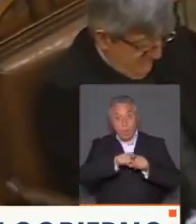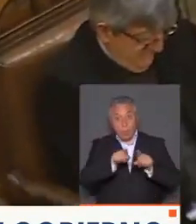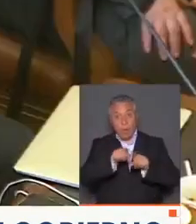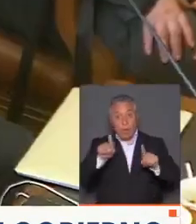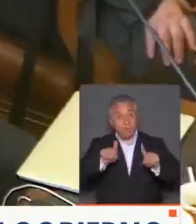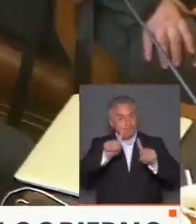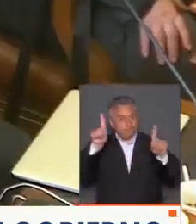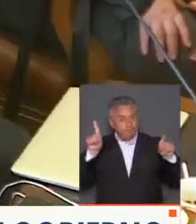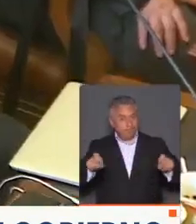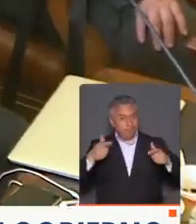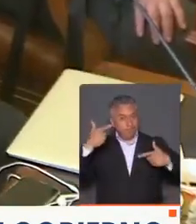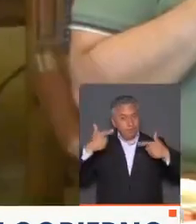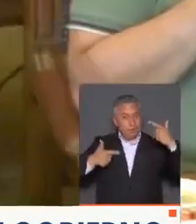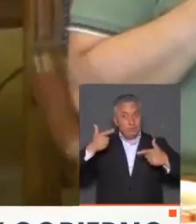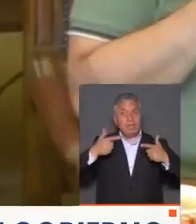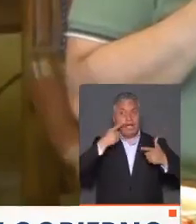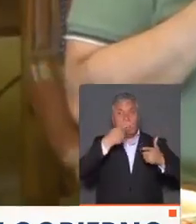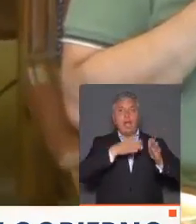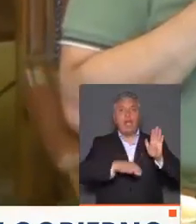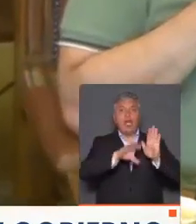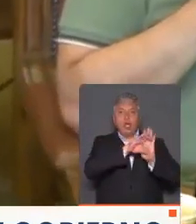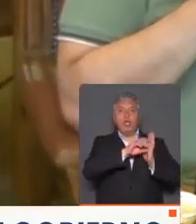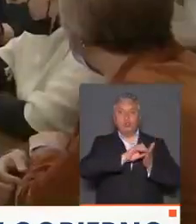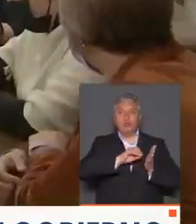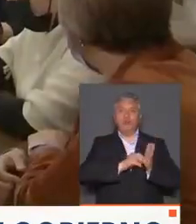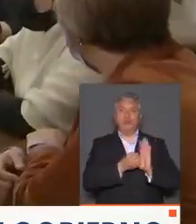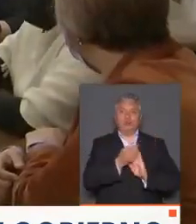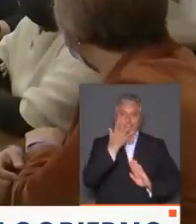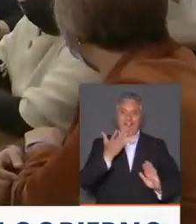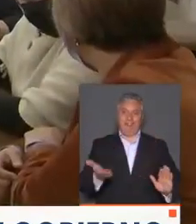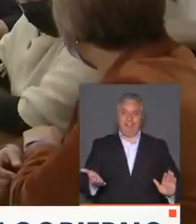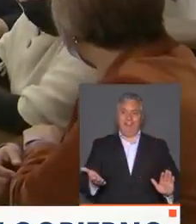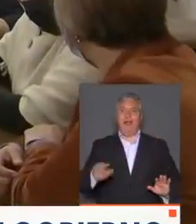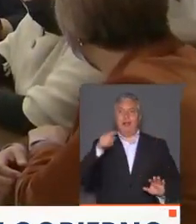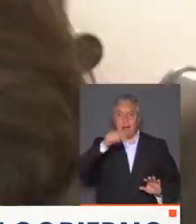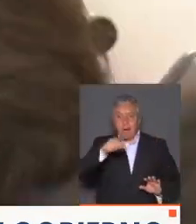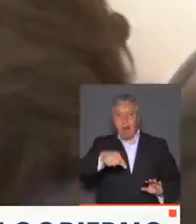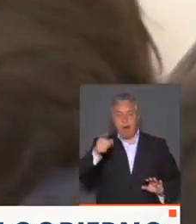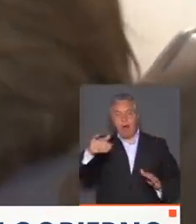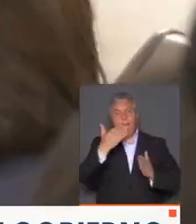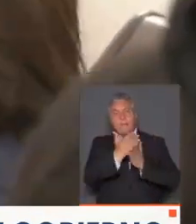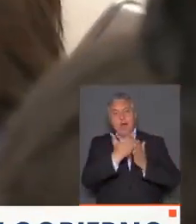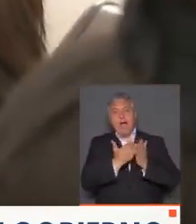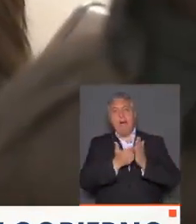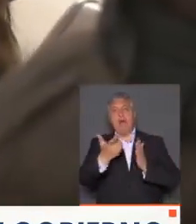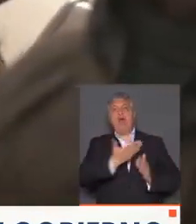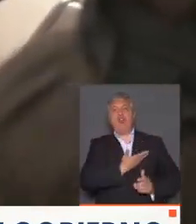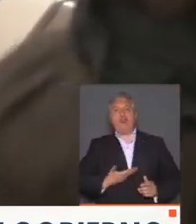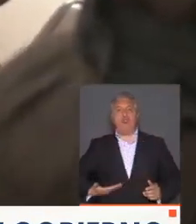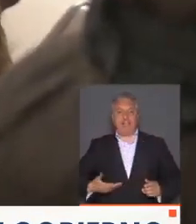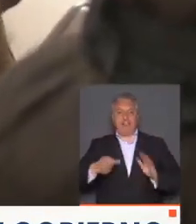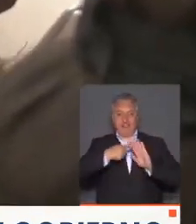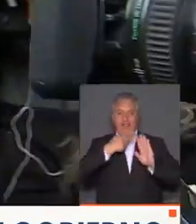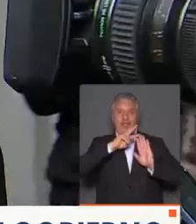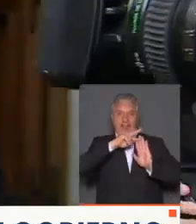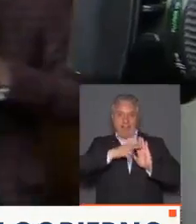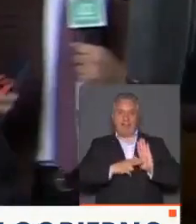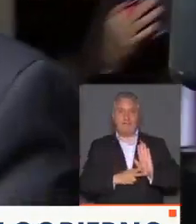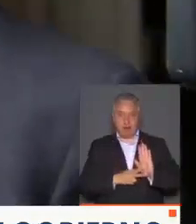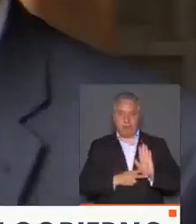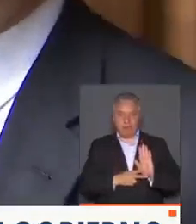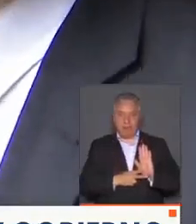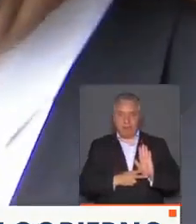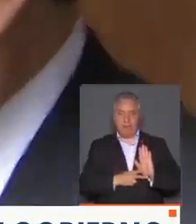sobre un nuevo proceso Constituyente y también el devenir del programa de gobierno en las llamadas reformas estructurales elementos que estarían